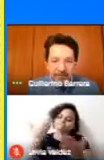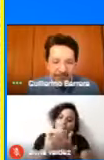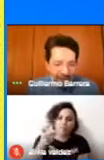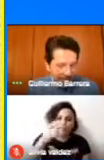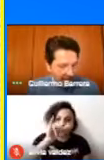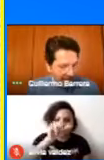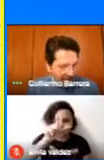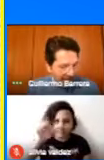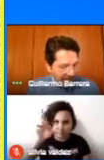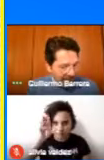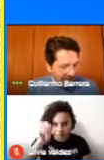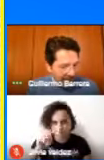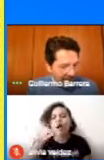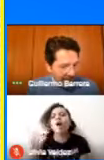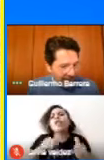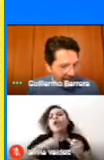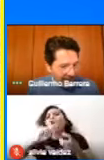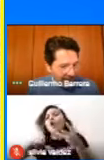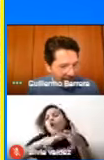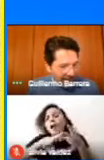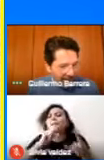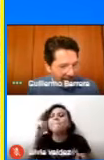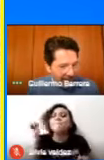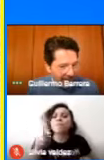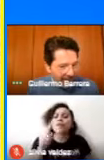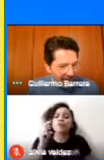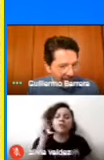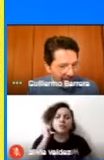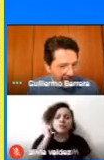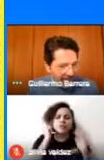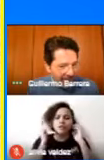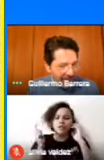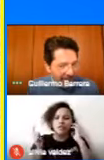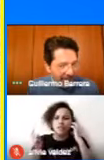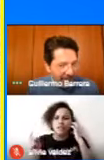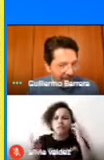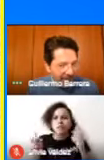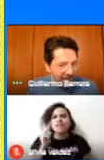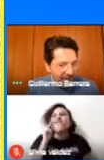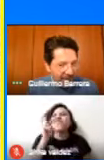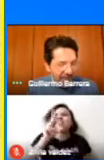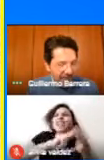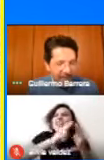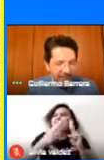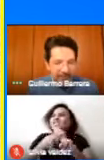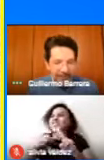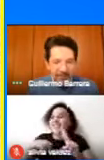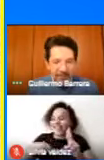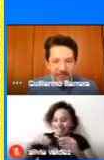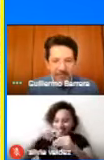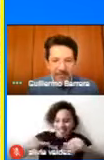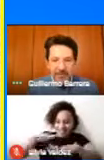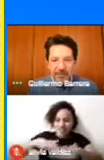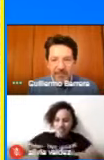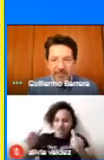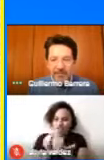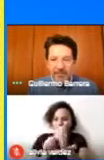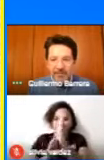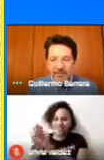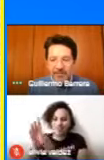Guillermo. Bueno, tenemos una pregunta en donde ven la relación que tiene el territorio con el